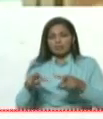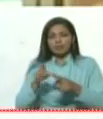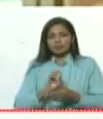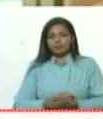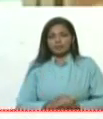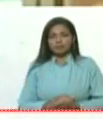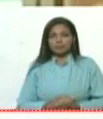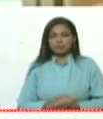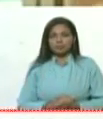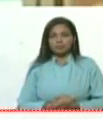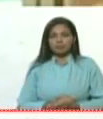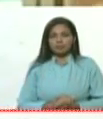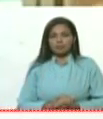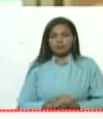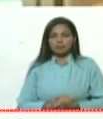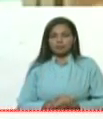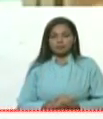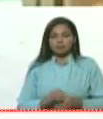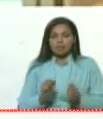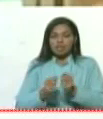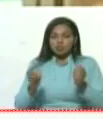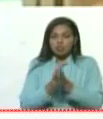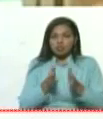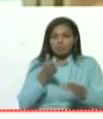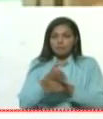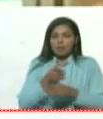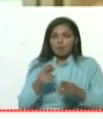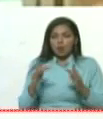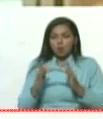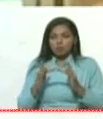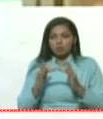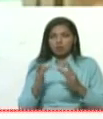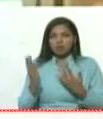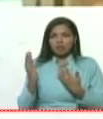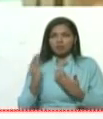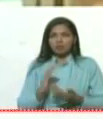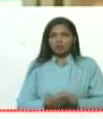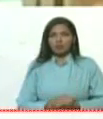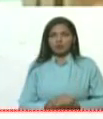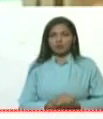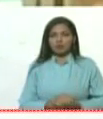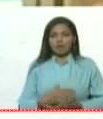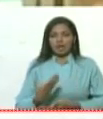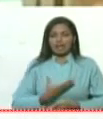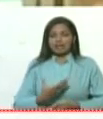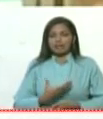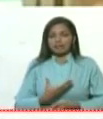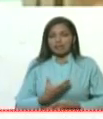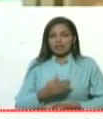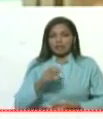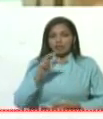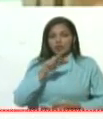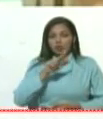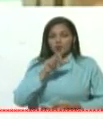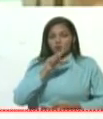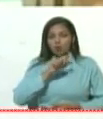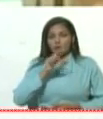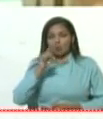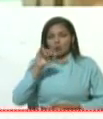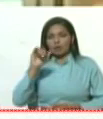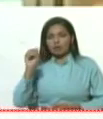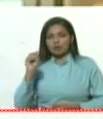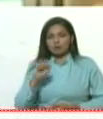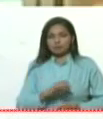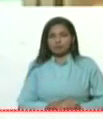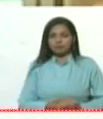en el estado Anzoátegui, vamos a darle el pase al alcalde Luis José Marcano. Él